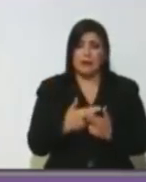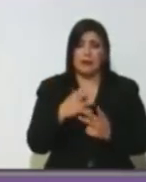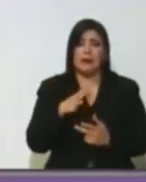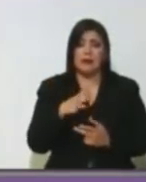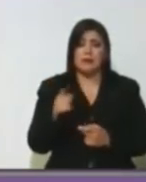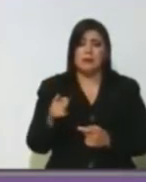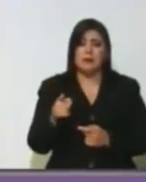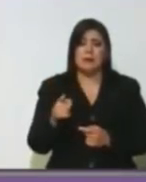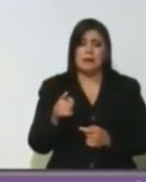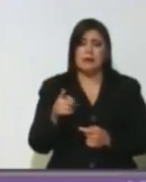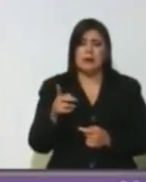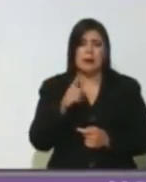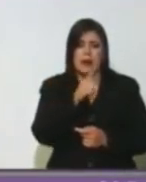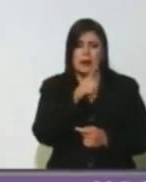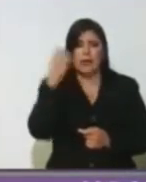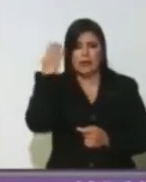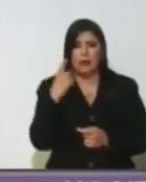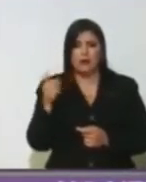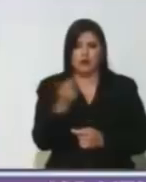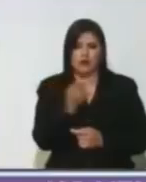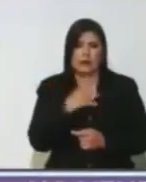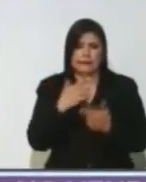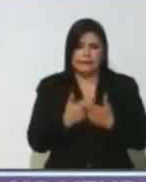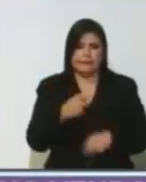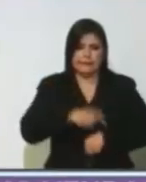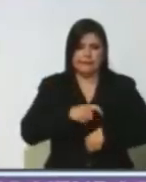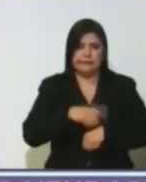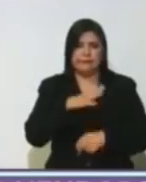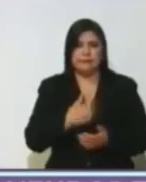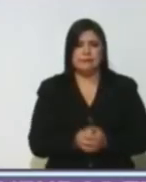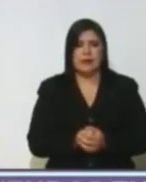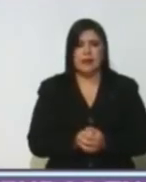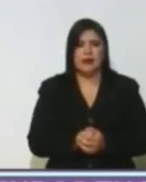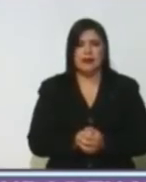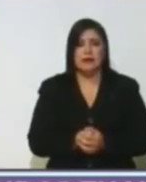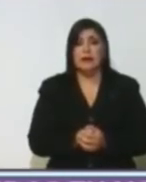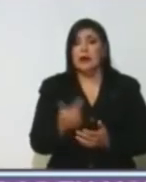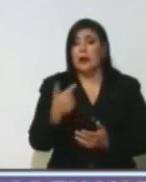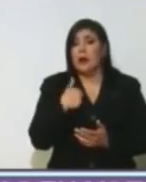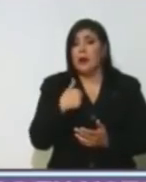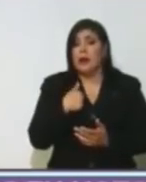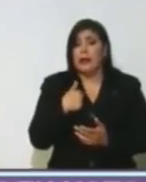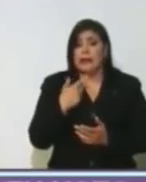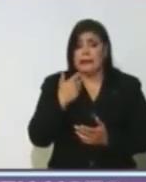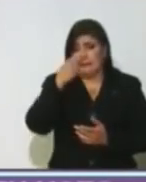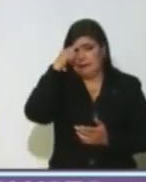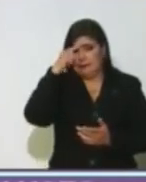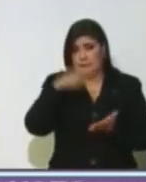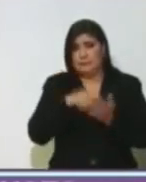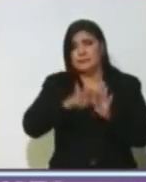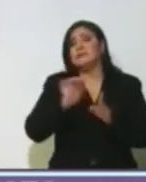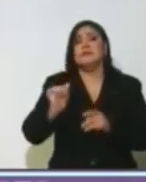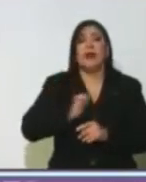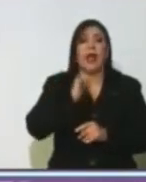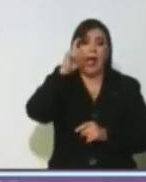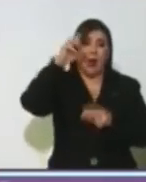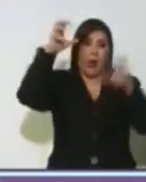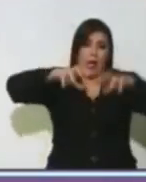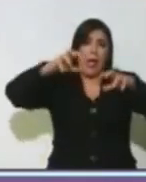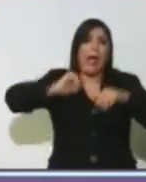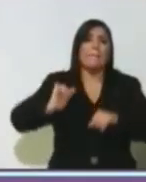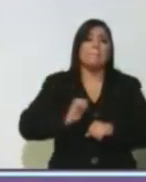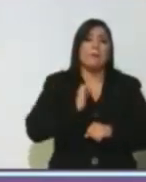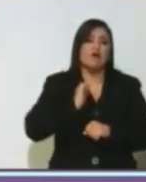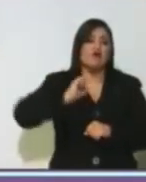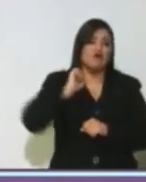no adelante y aprovechar el agua de lluvia efectivamente es mi propuesta